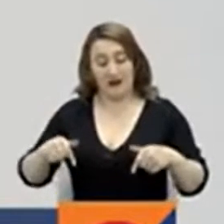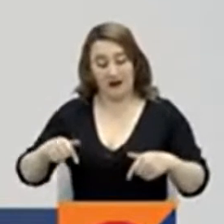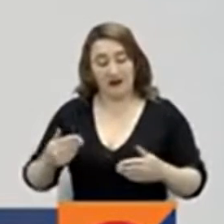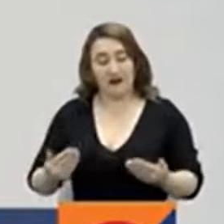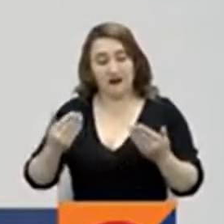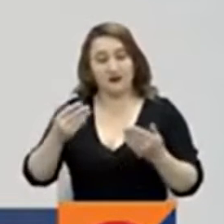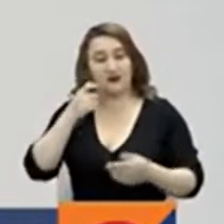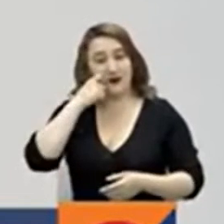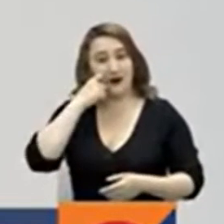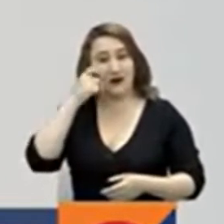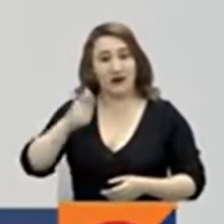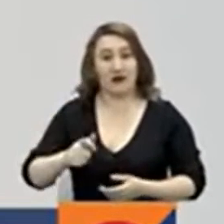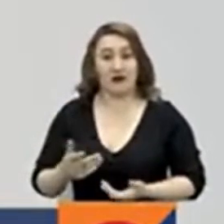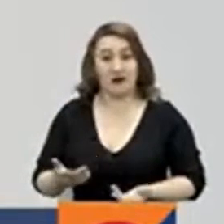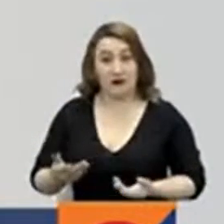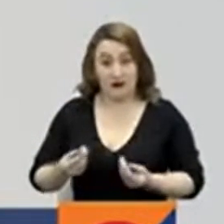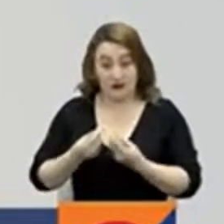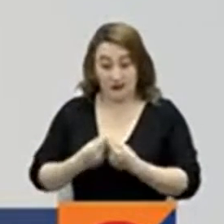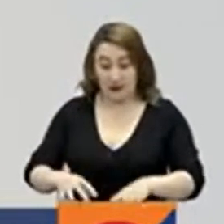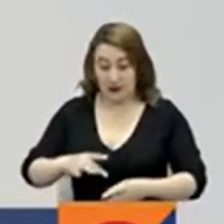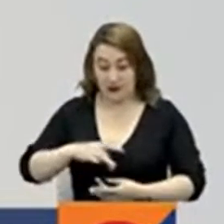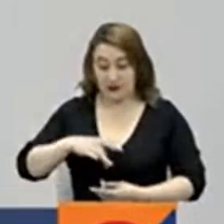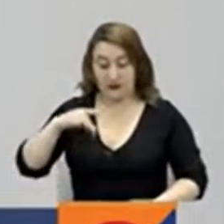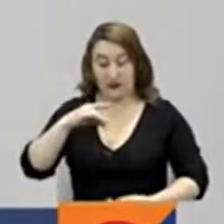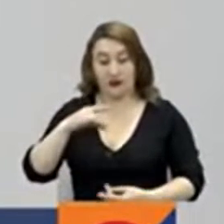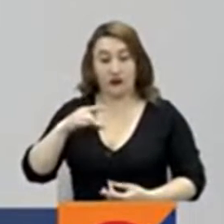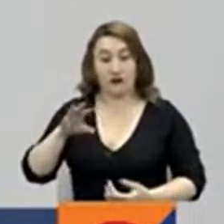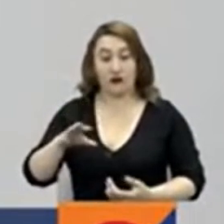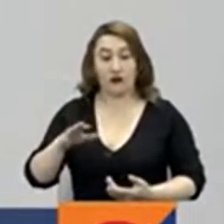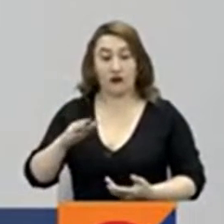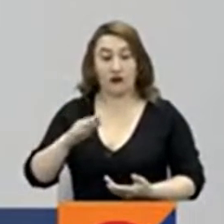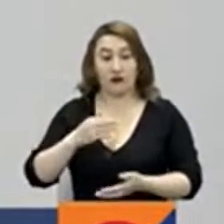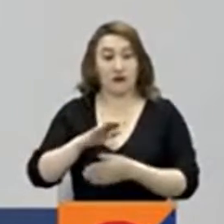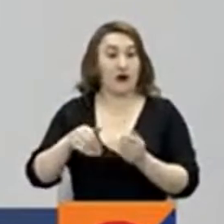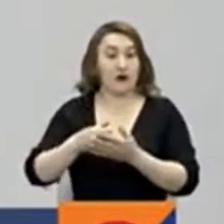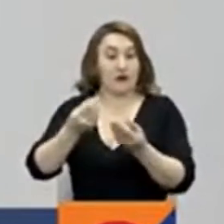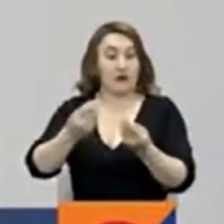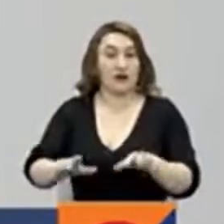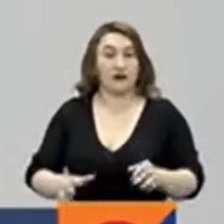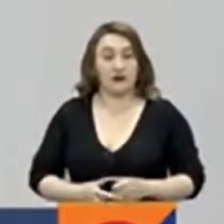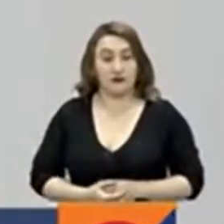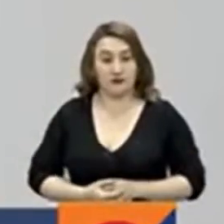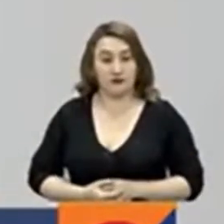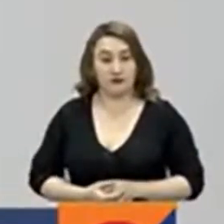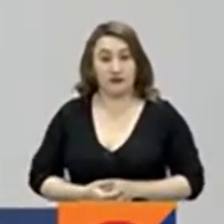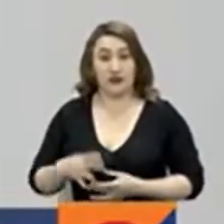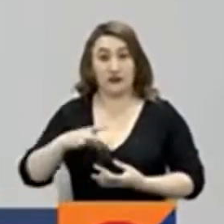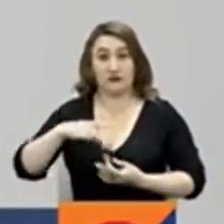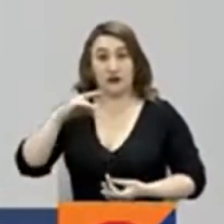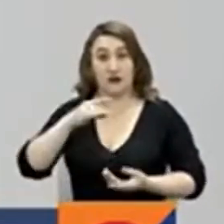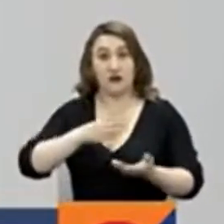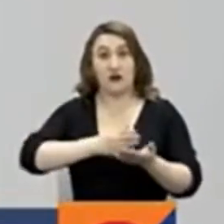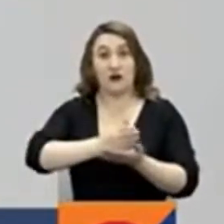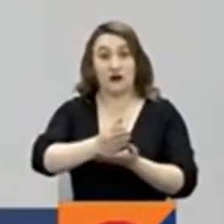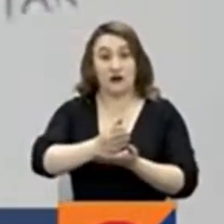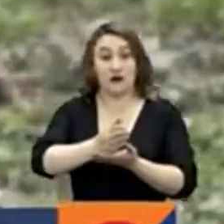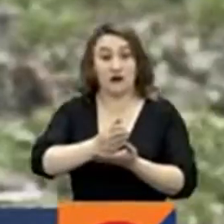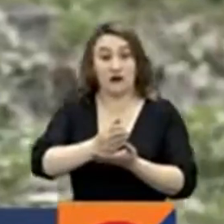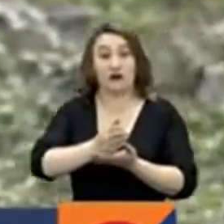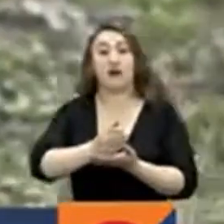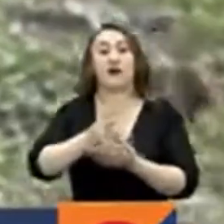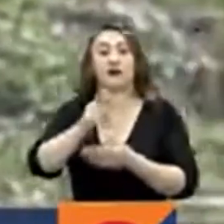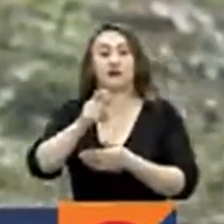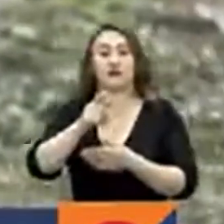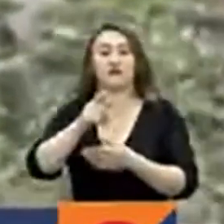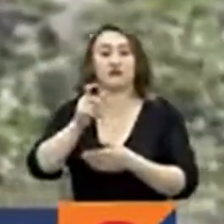es que cuando se pierde el espíritu de todo, estamos perdidos. Cuando el espíritu se mantiene, la fuerza